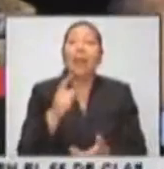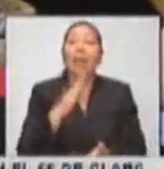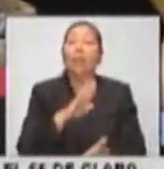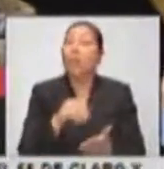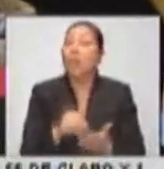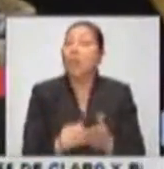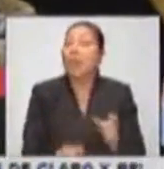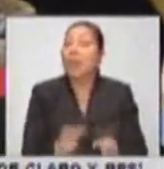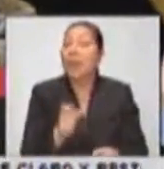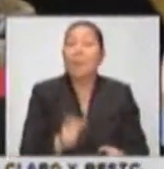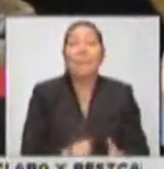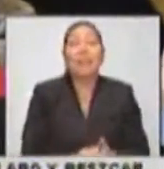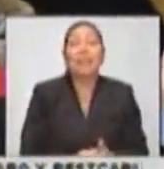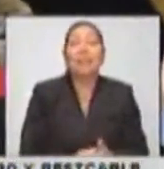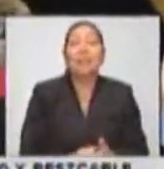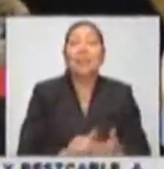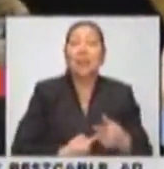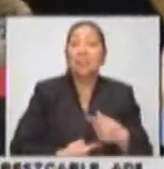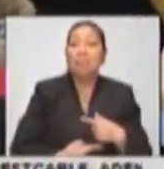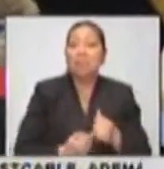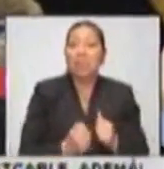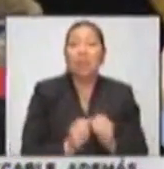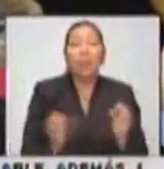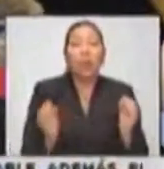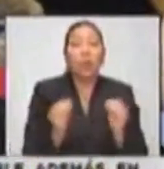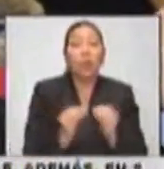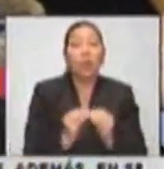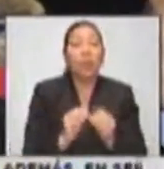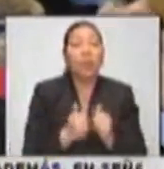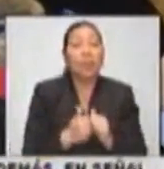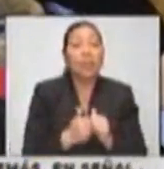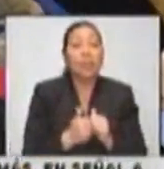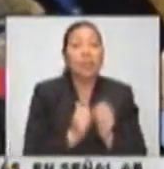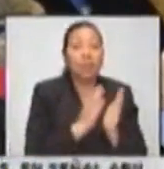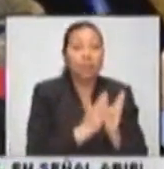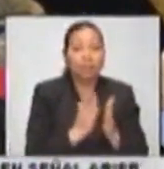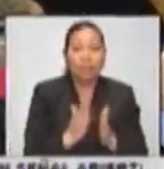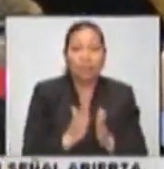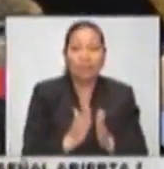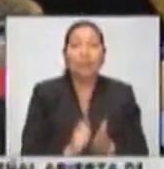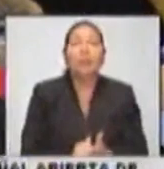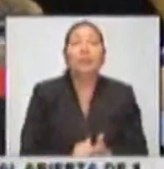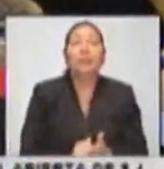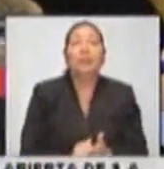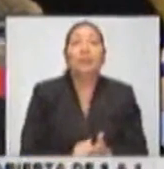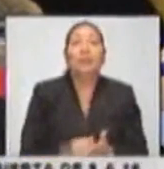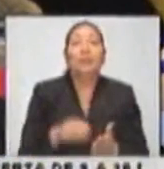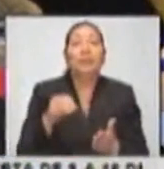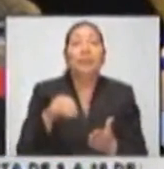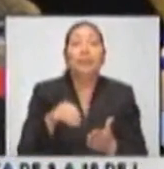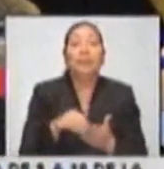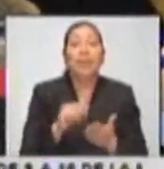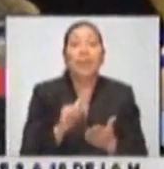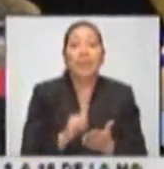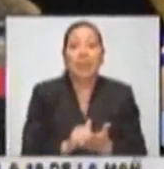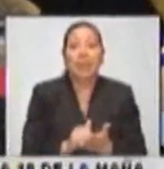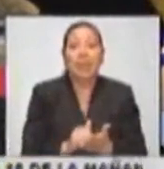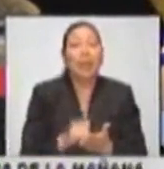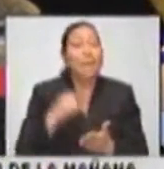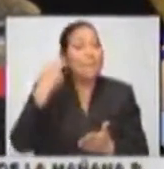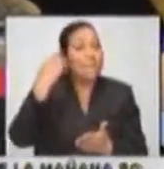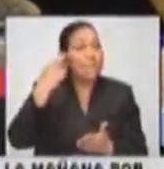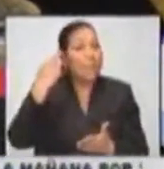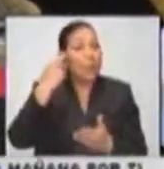¿no es cierto? Y viene en sí todo el conjunto de reformas, de coherencia, yo insistiría en esto de la consistencia de las